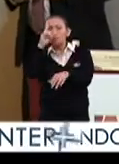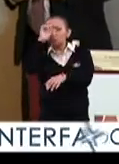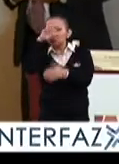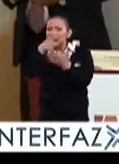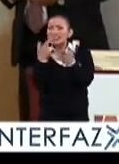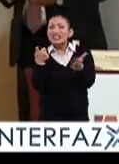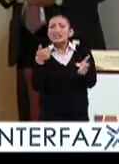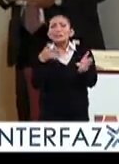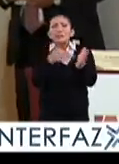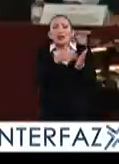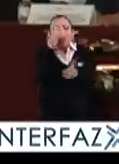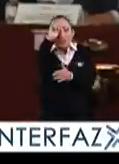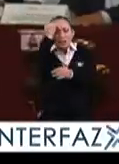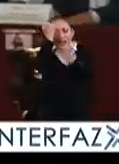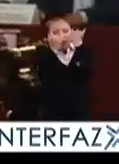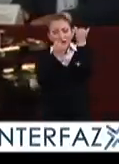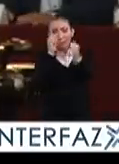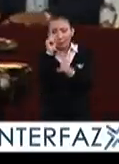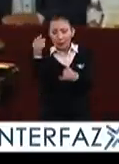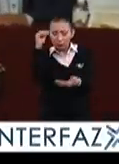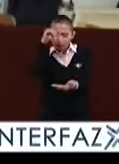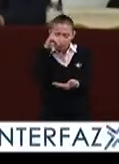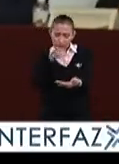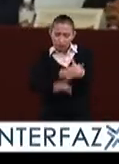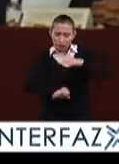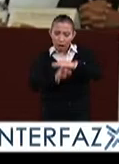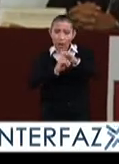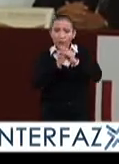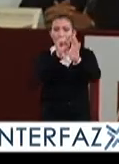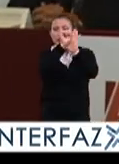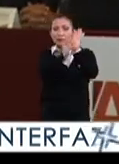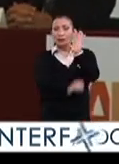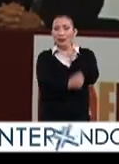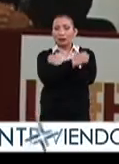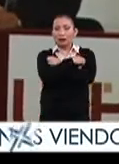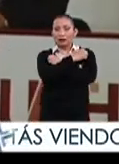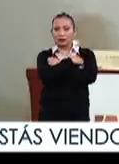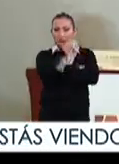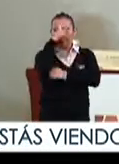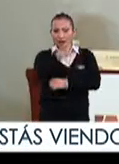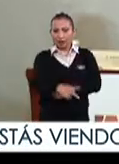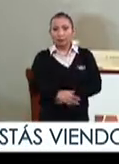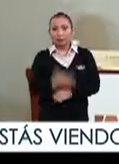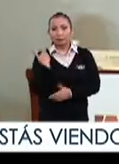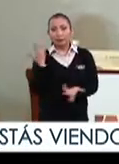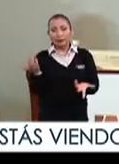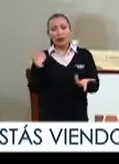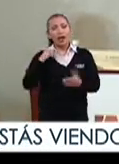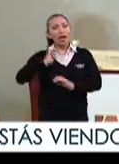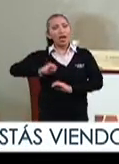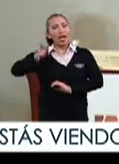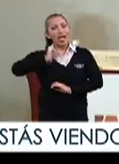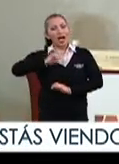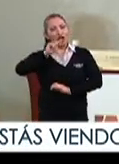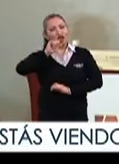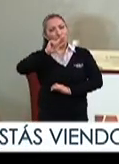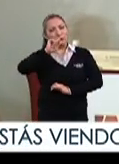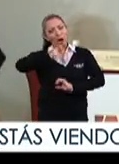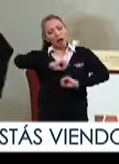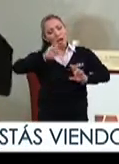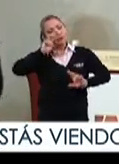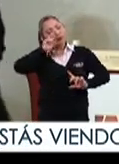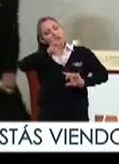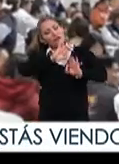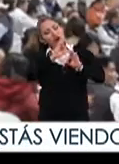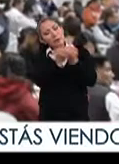de 6,000 iniciativas que serán parte del cimiento del nuevo sistema educativo mexicano. La civilización tolteca tenía muy claro su